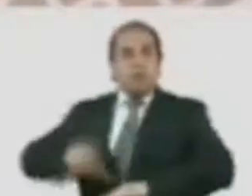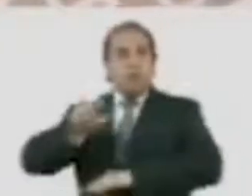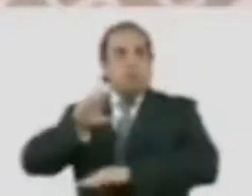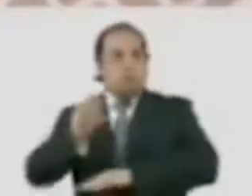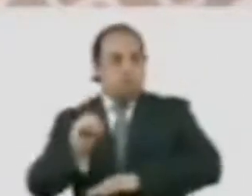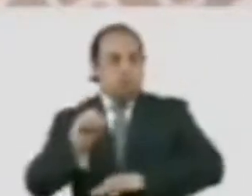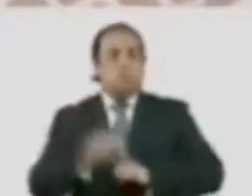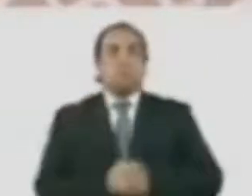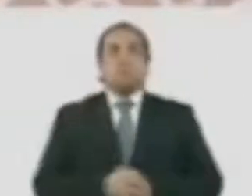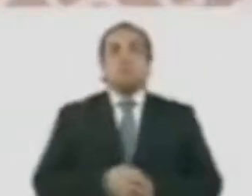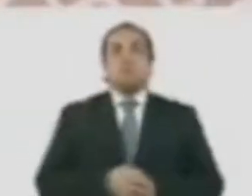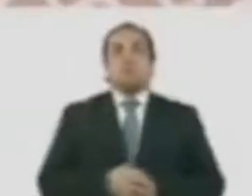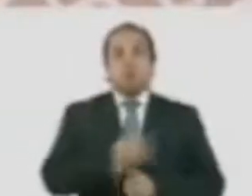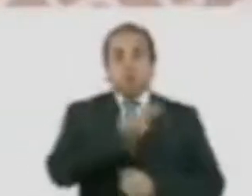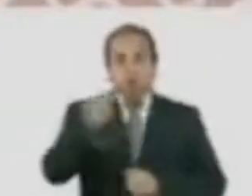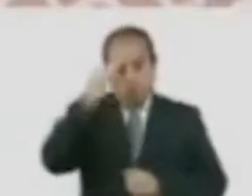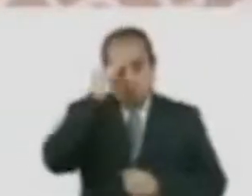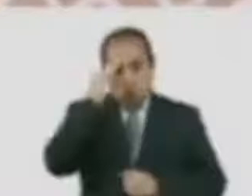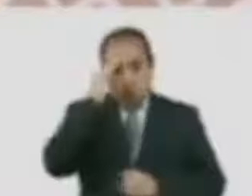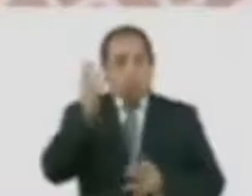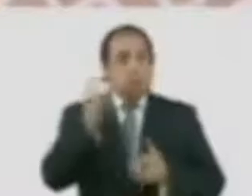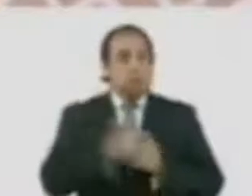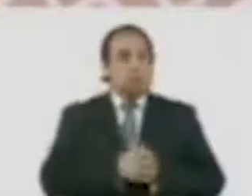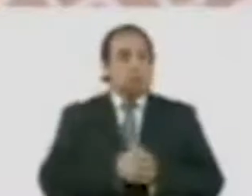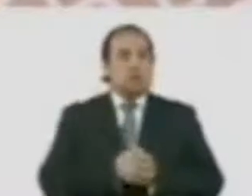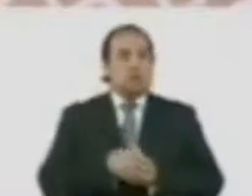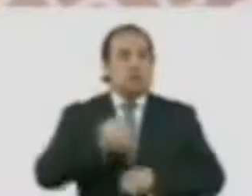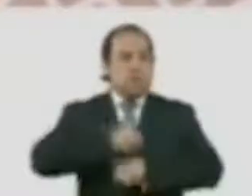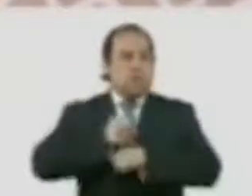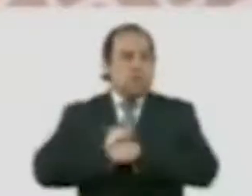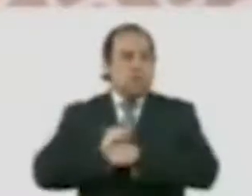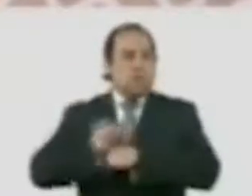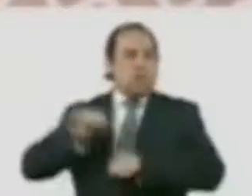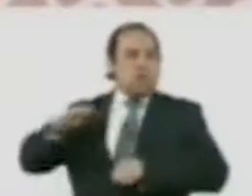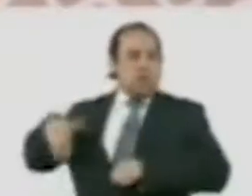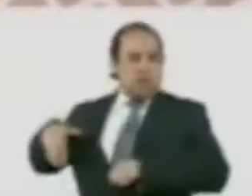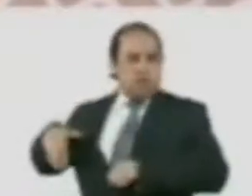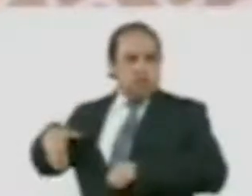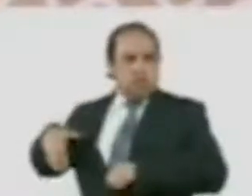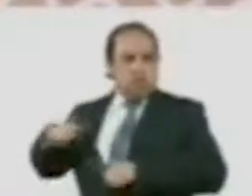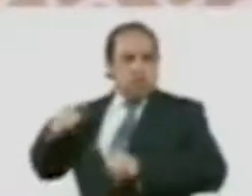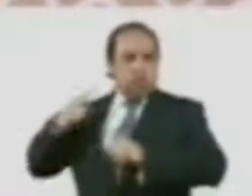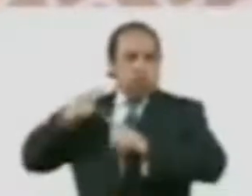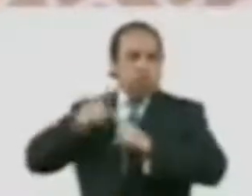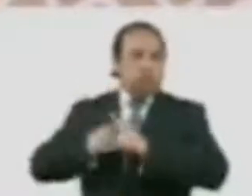hace semanas, por el propio procedimiento, no lo habíamos comentado y además